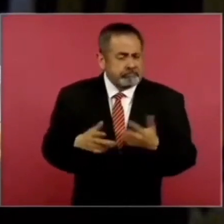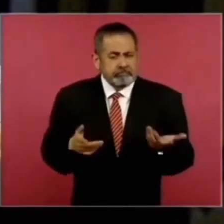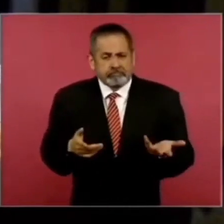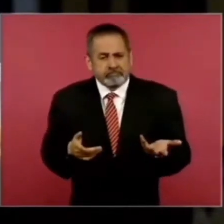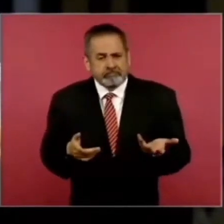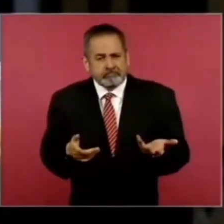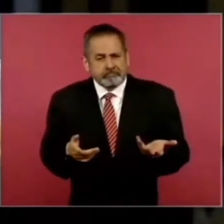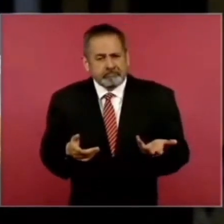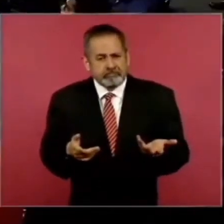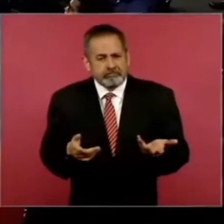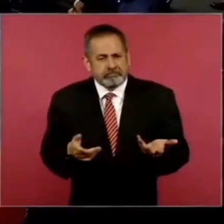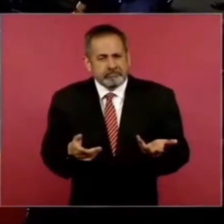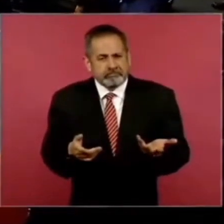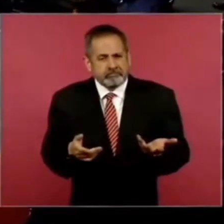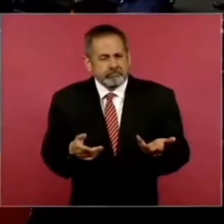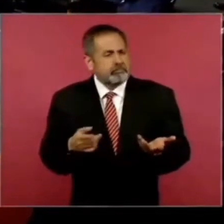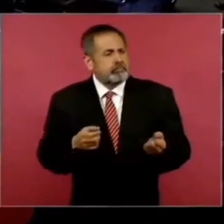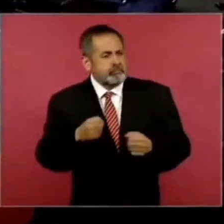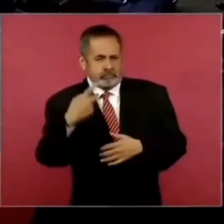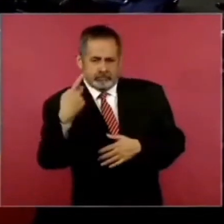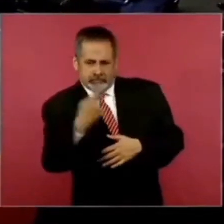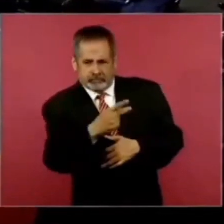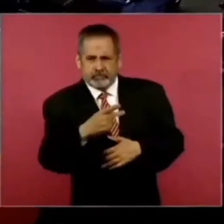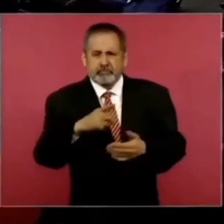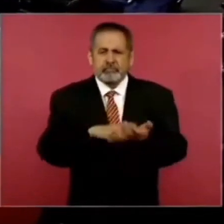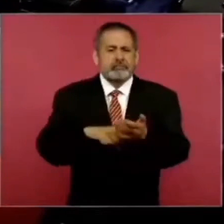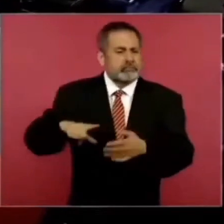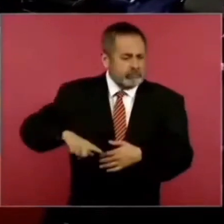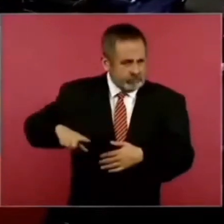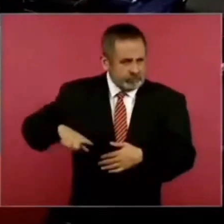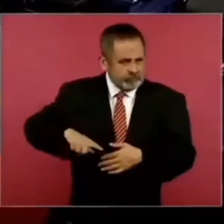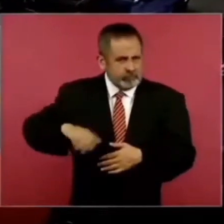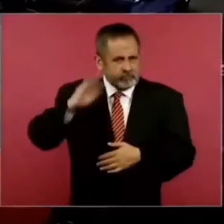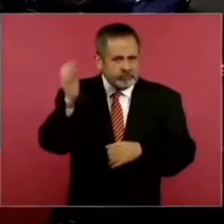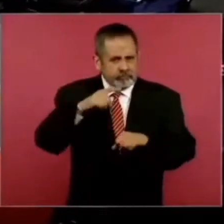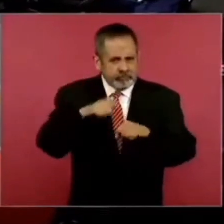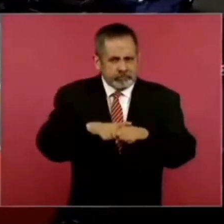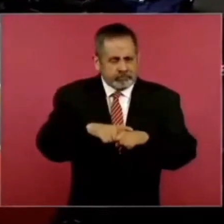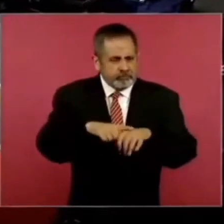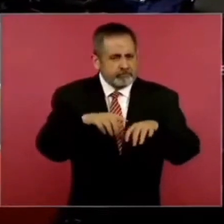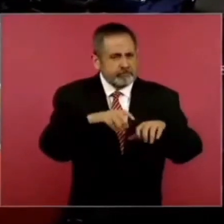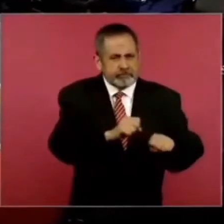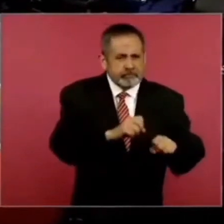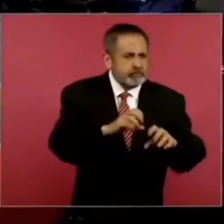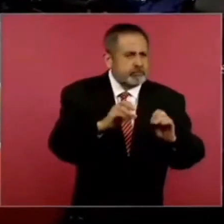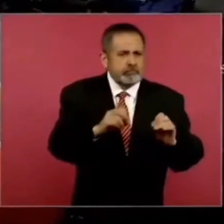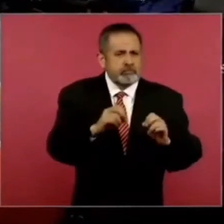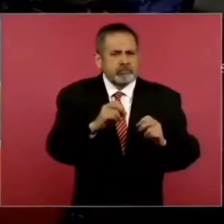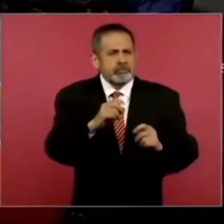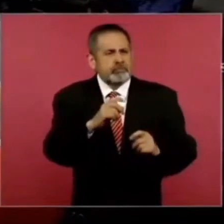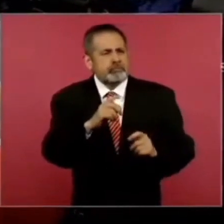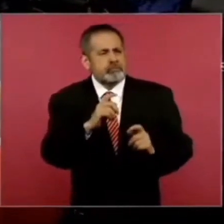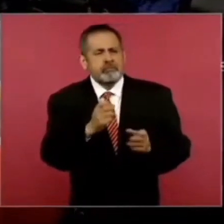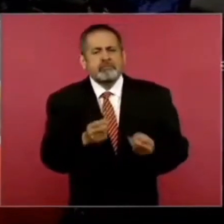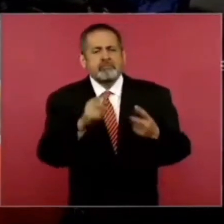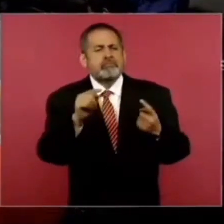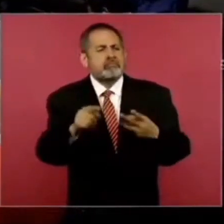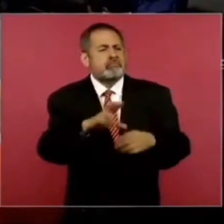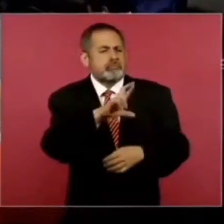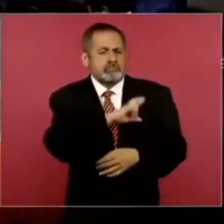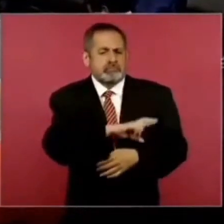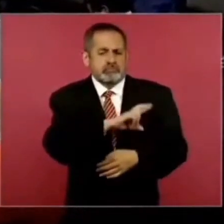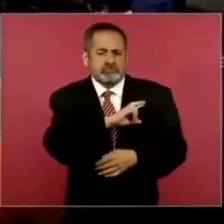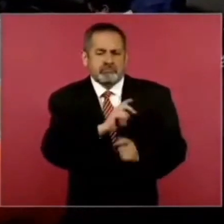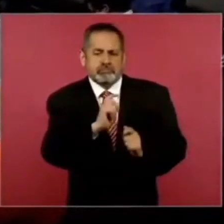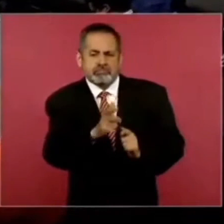cuántos son propios del gobierno federal? ¿Cuántos son rentados